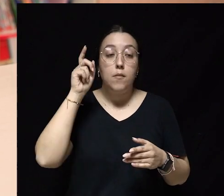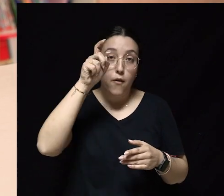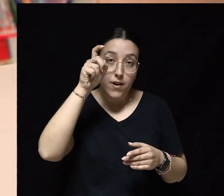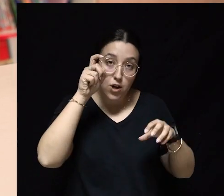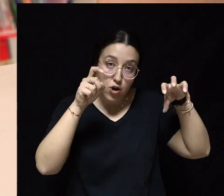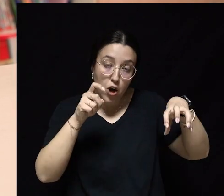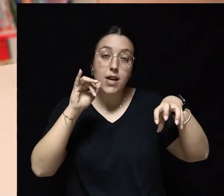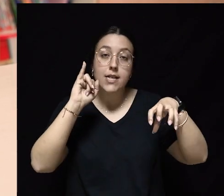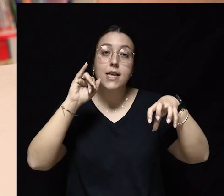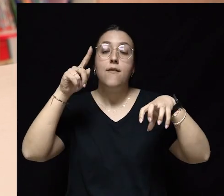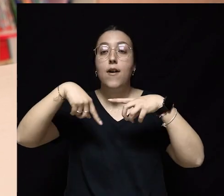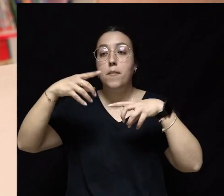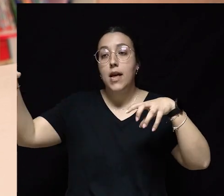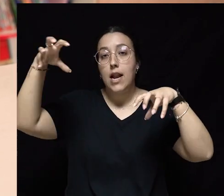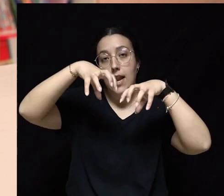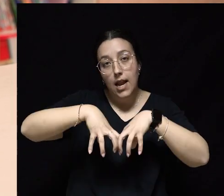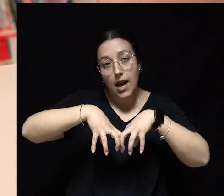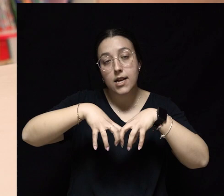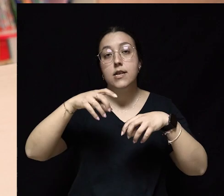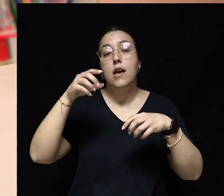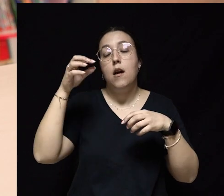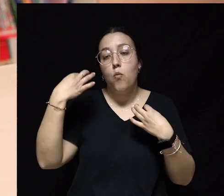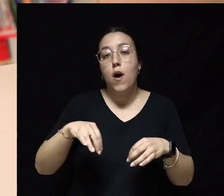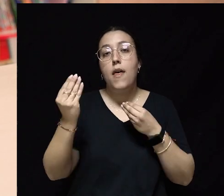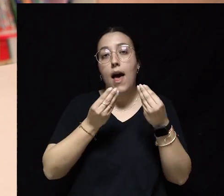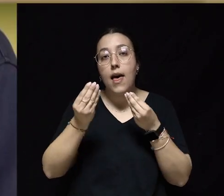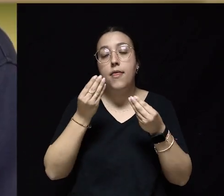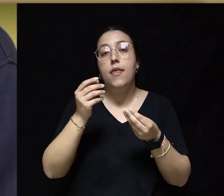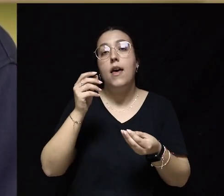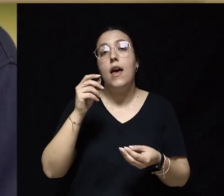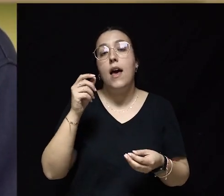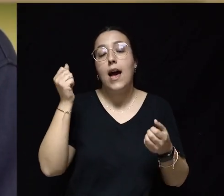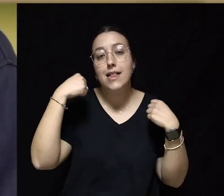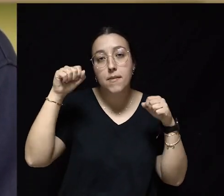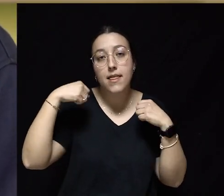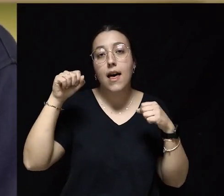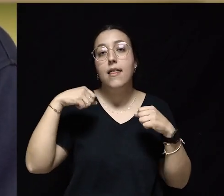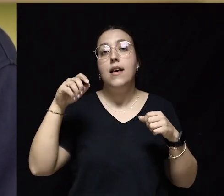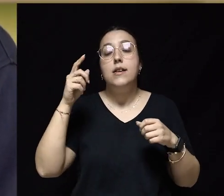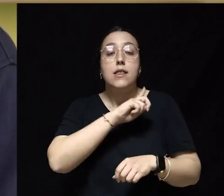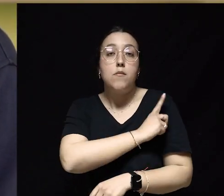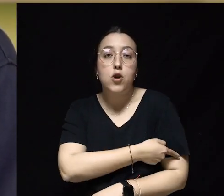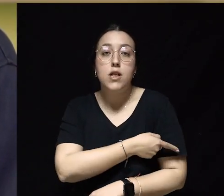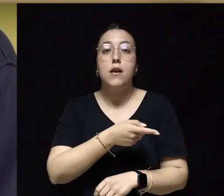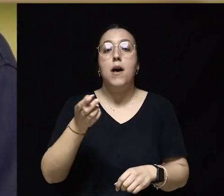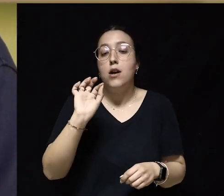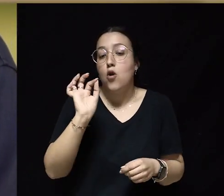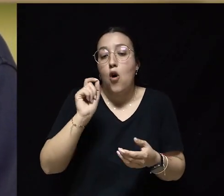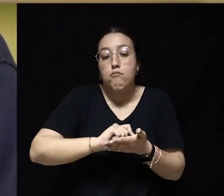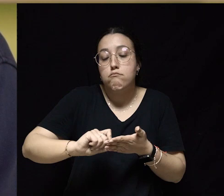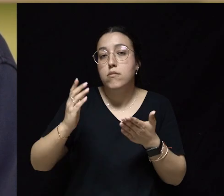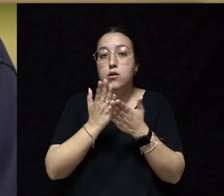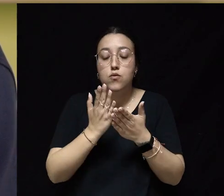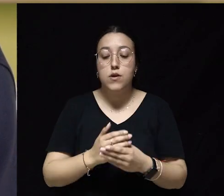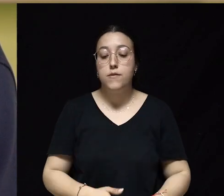tutelado siempre por maestros y monitoras de comedor y además una serie de actividades deportivas y